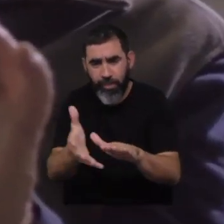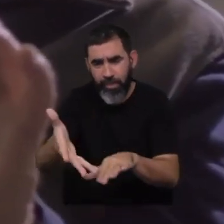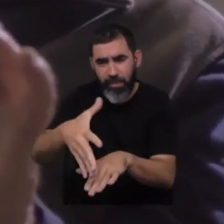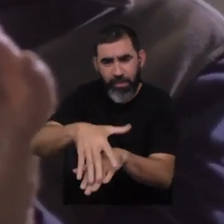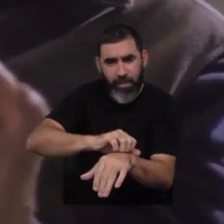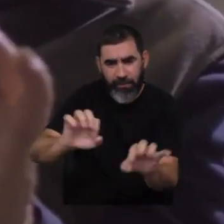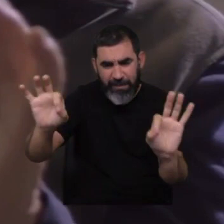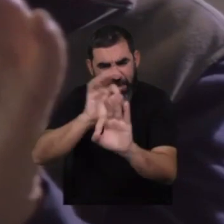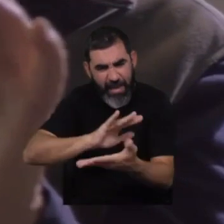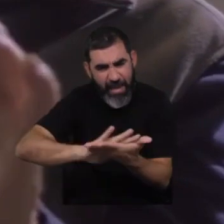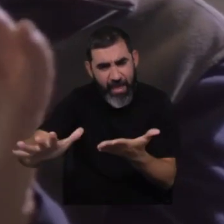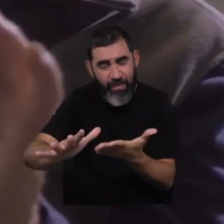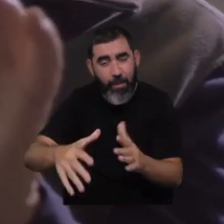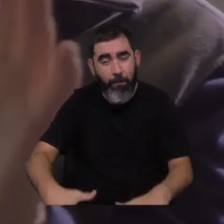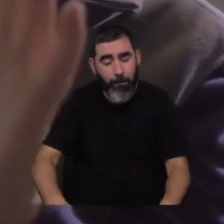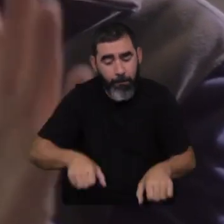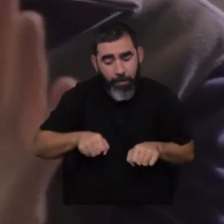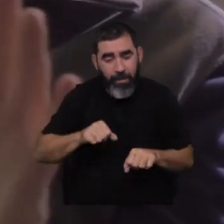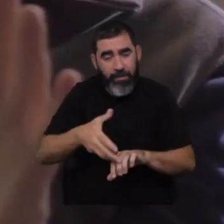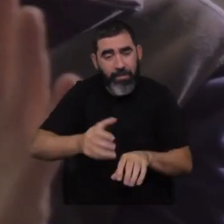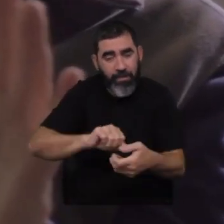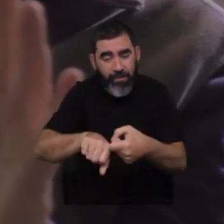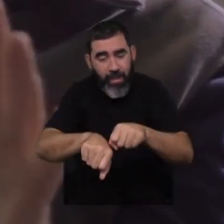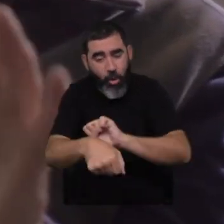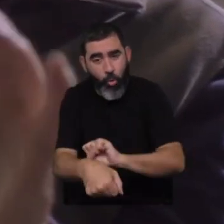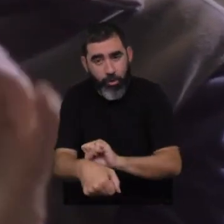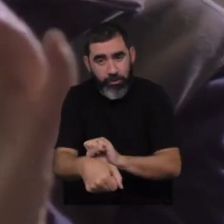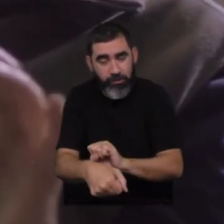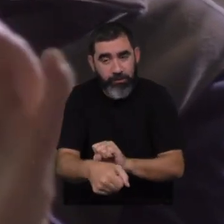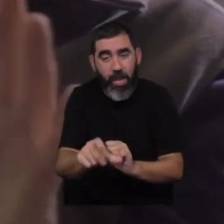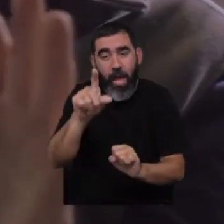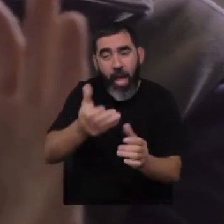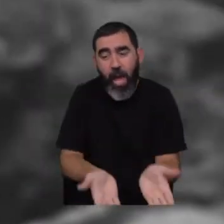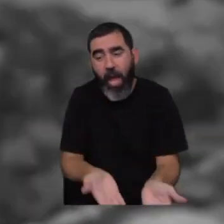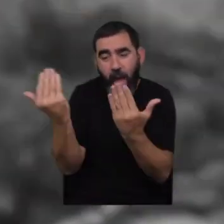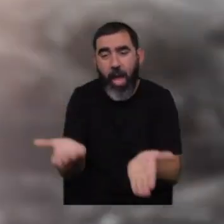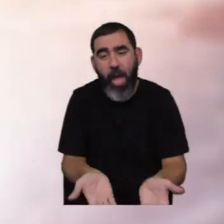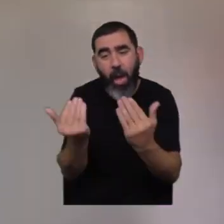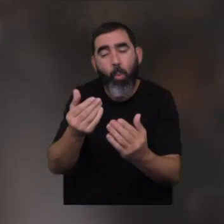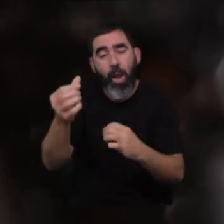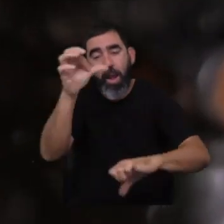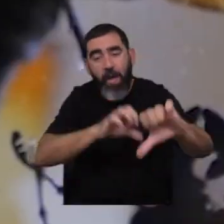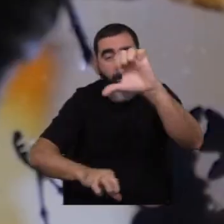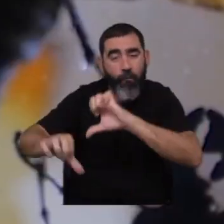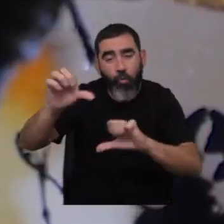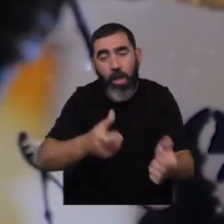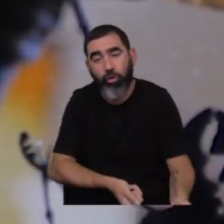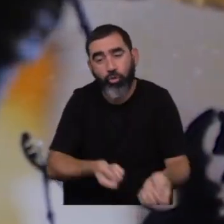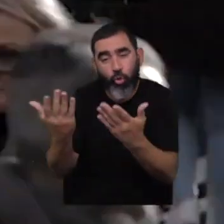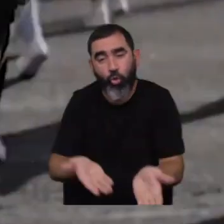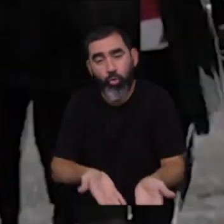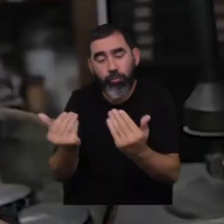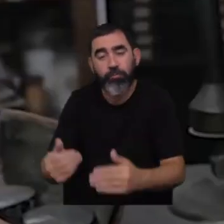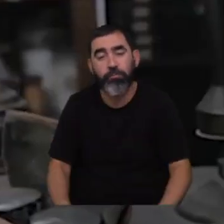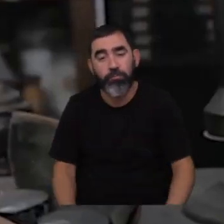descalzo, con los pantalones arremangados, sacando agua del laboratorio. Si